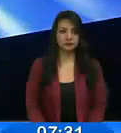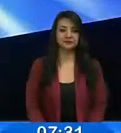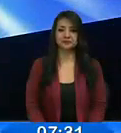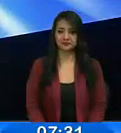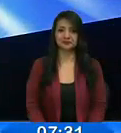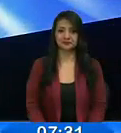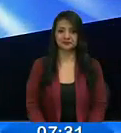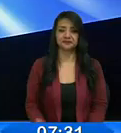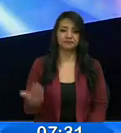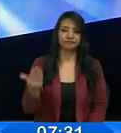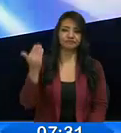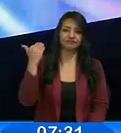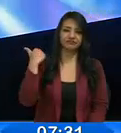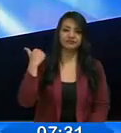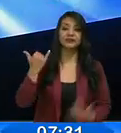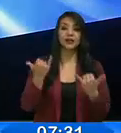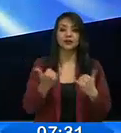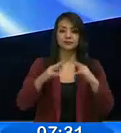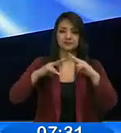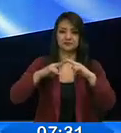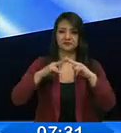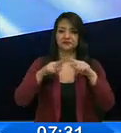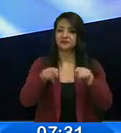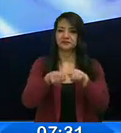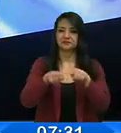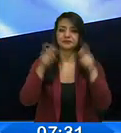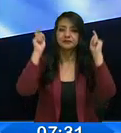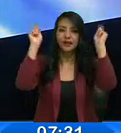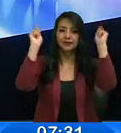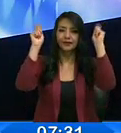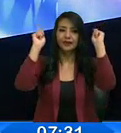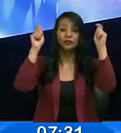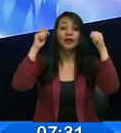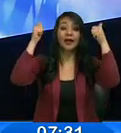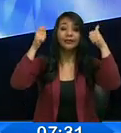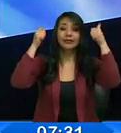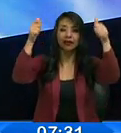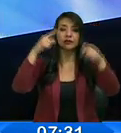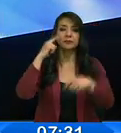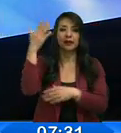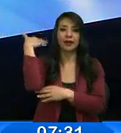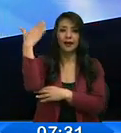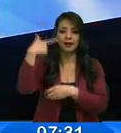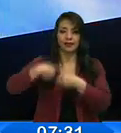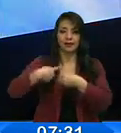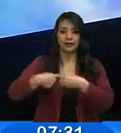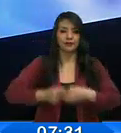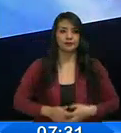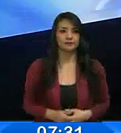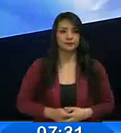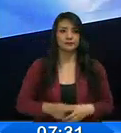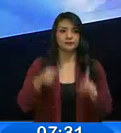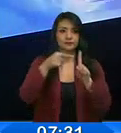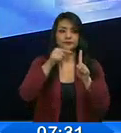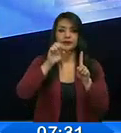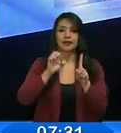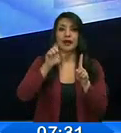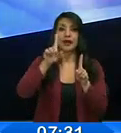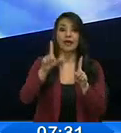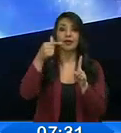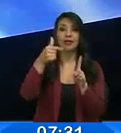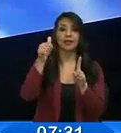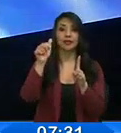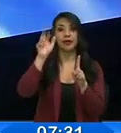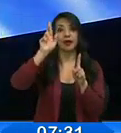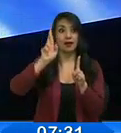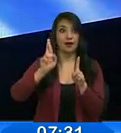Y como lo hemos venido haciendo, a conocer un poco más a los candidatos para la alcaldía de nuestra ciudad. Edgar, pongámoslo en pantalla,